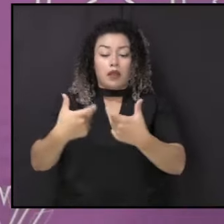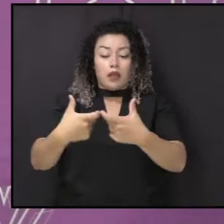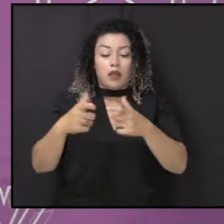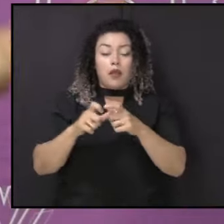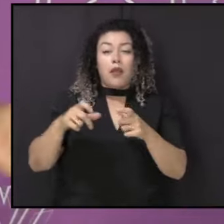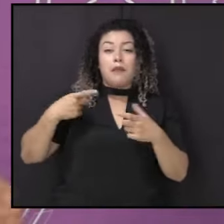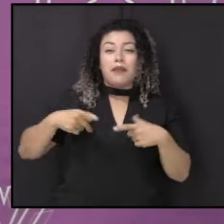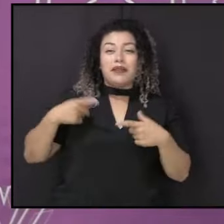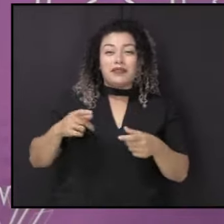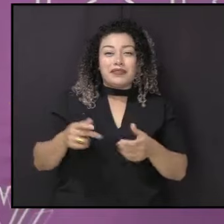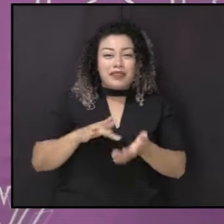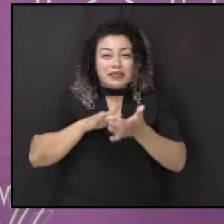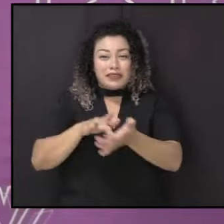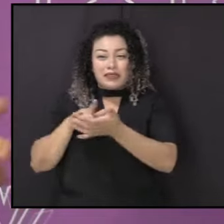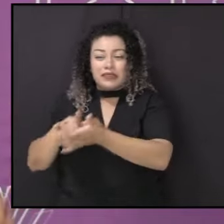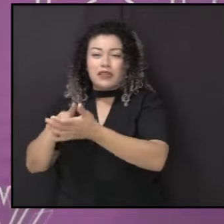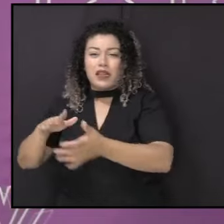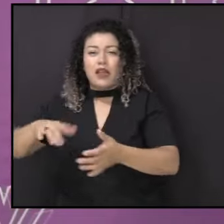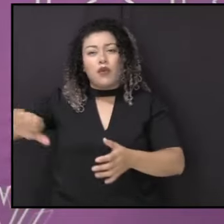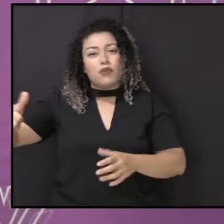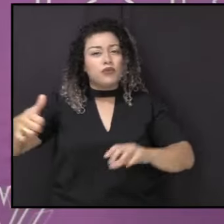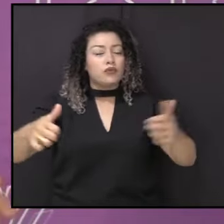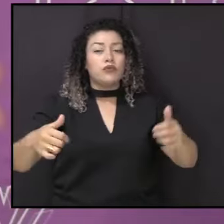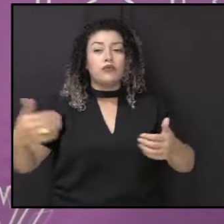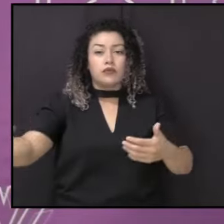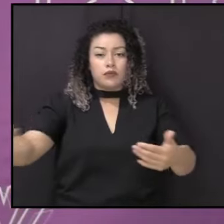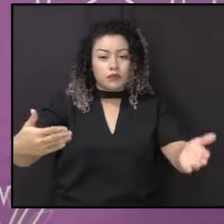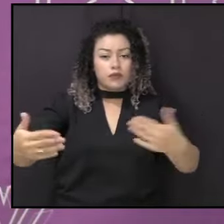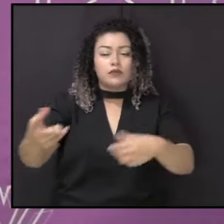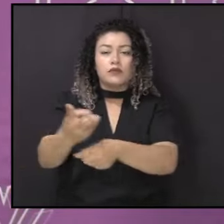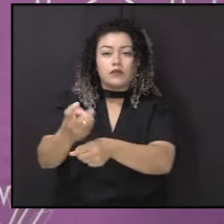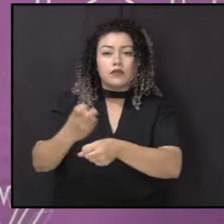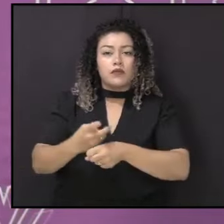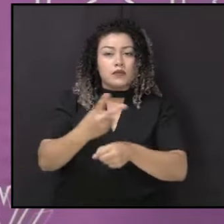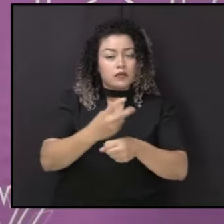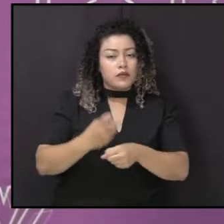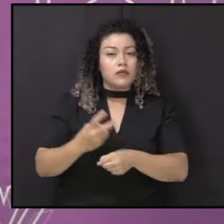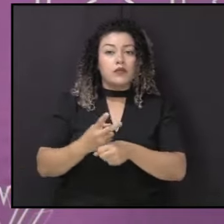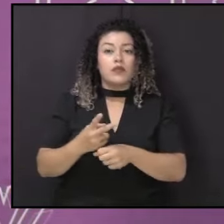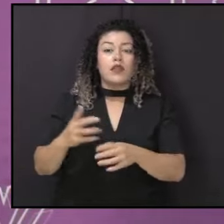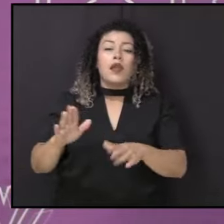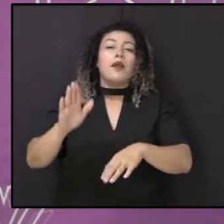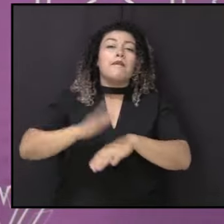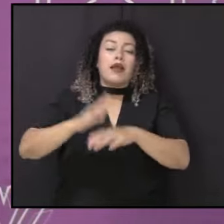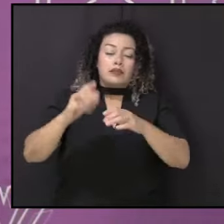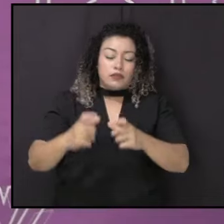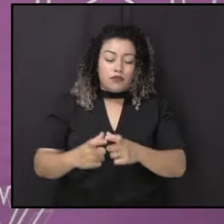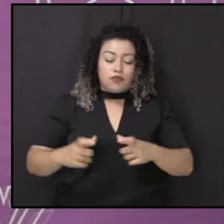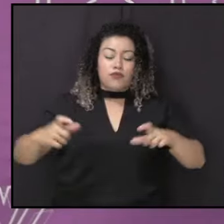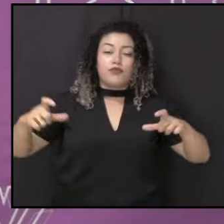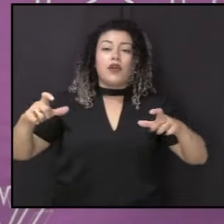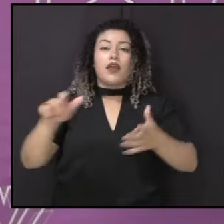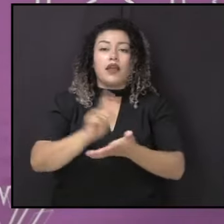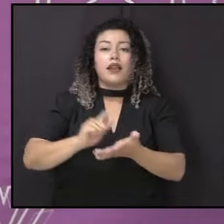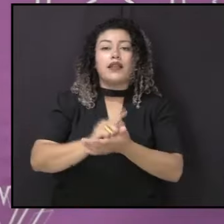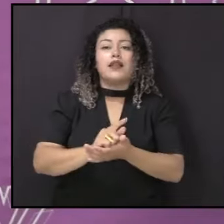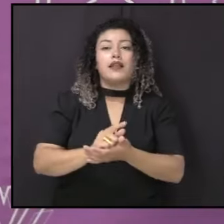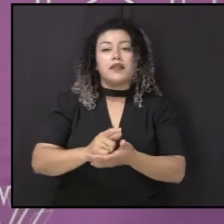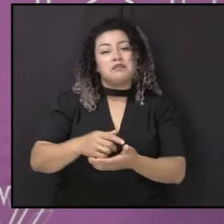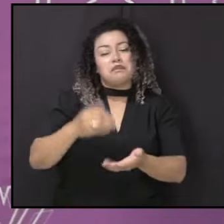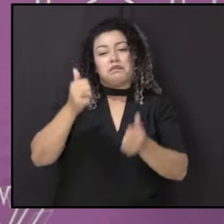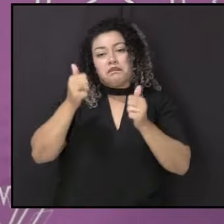organizada, a las fundaciones y, por supuesto, a conseguir fondos internacionales para que puedan reforzar estas propuestas. Además, el tema